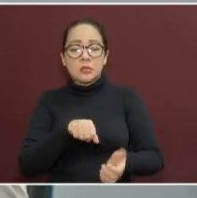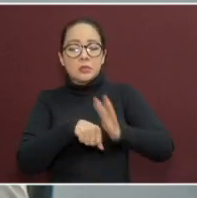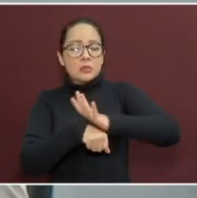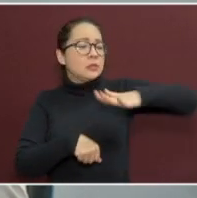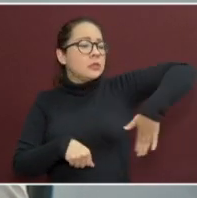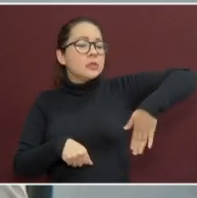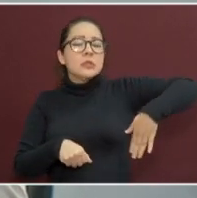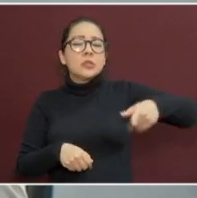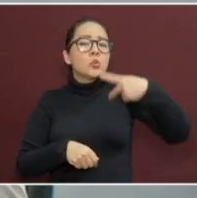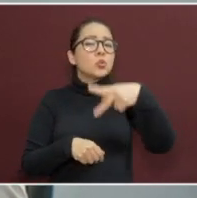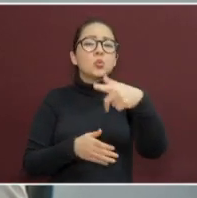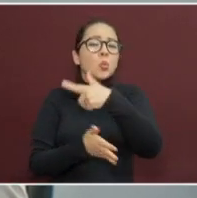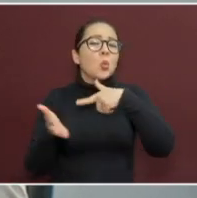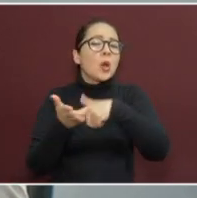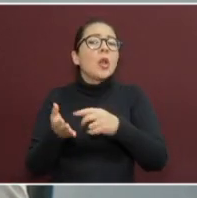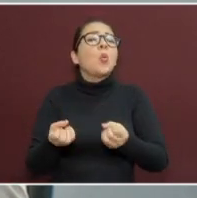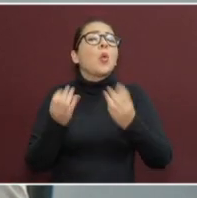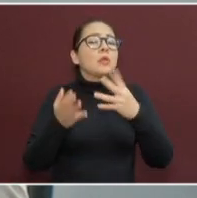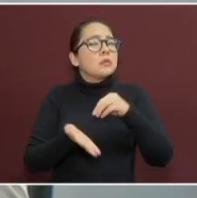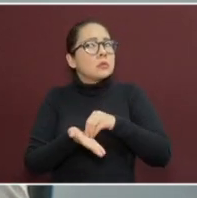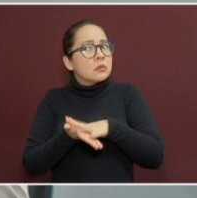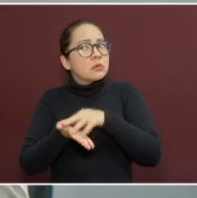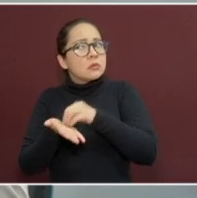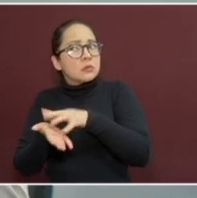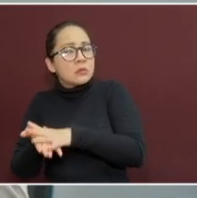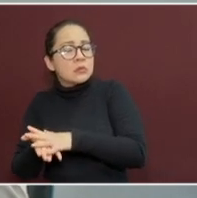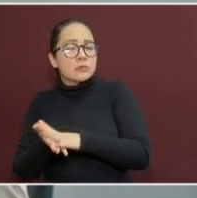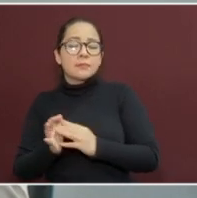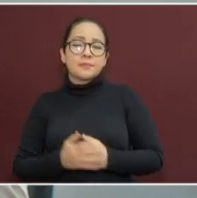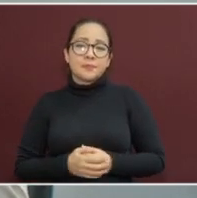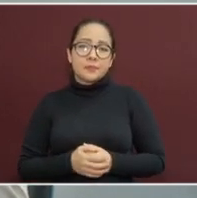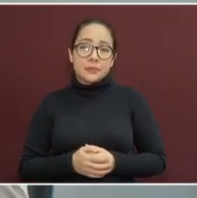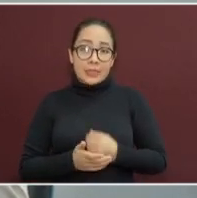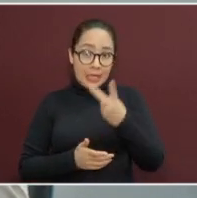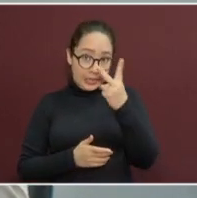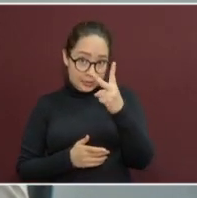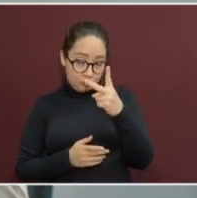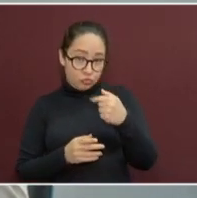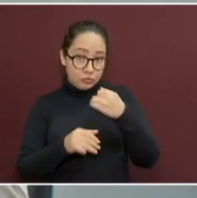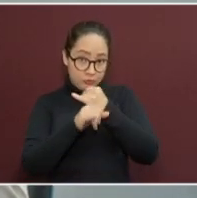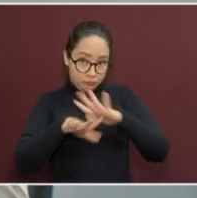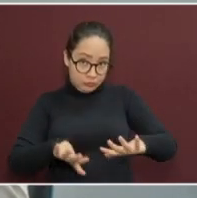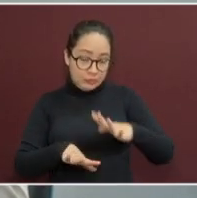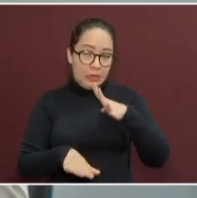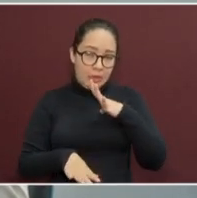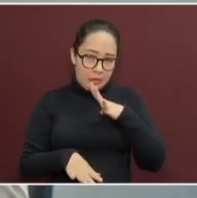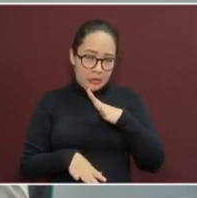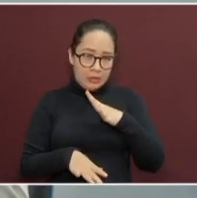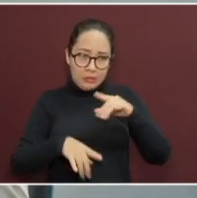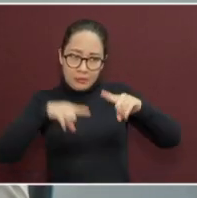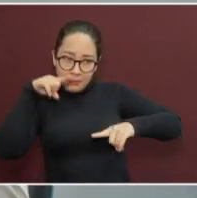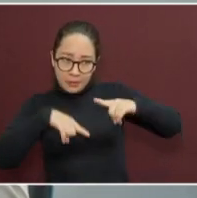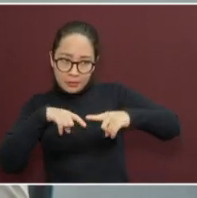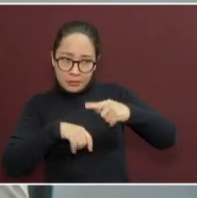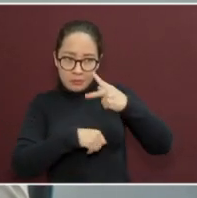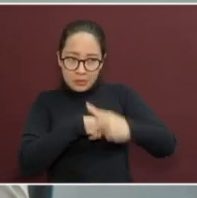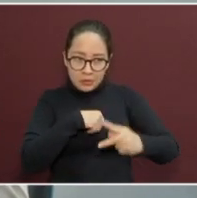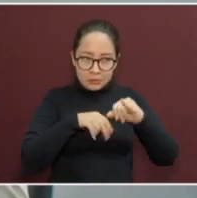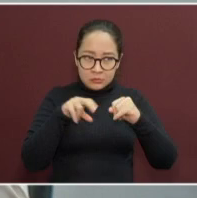días en el municipio en donde vives a grandes rasgos estas son las actividades de acuerdo al nivel de riesgo